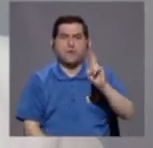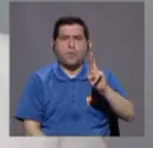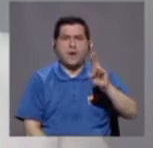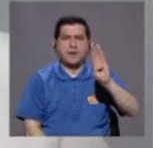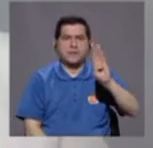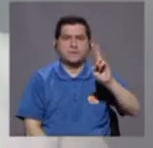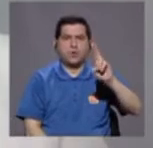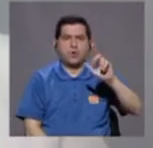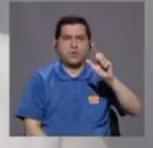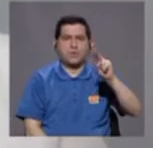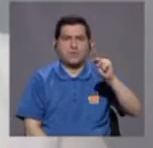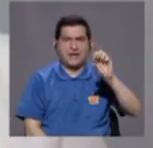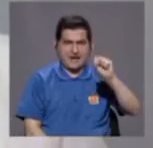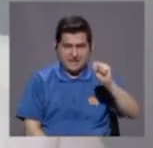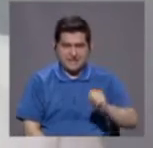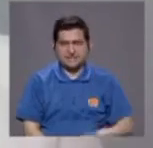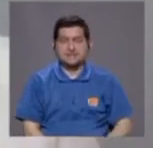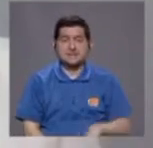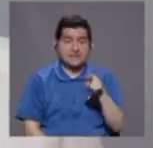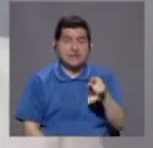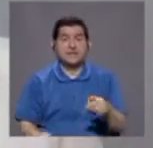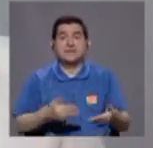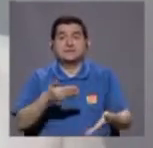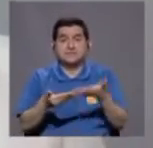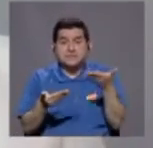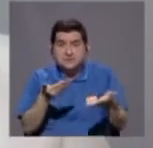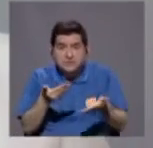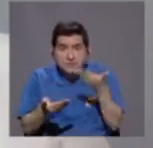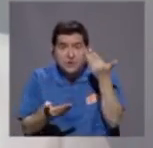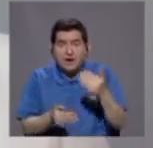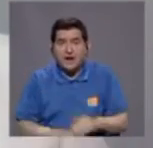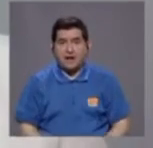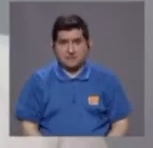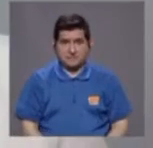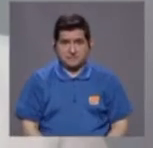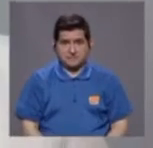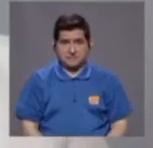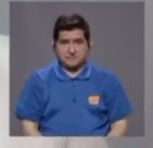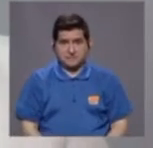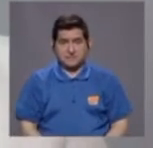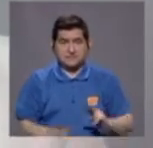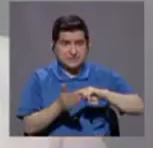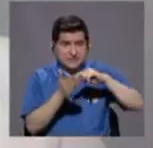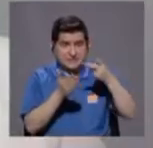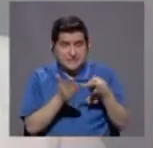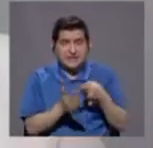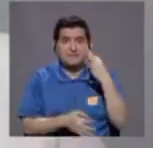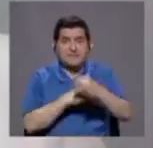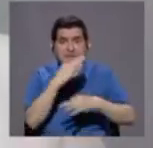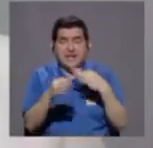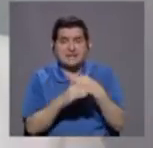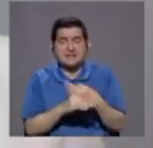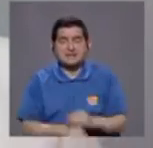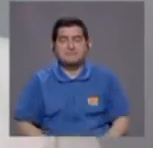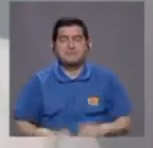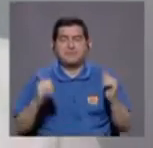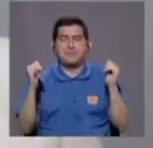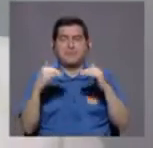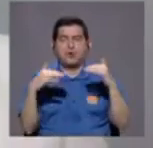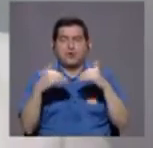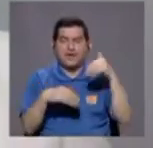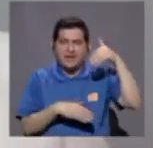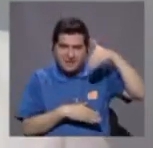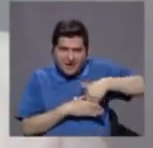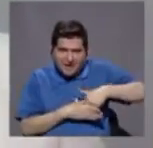Mesén, y eso pues prácticamente casi que se convierte en una especie de guerra civil